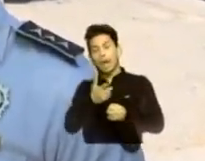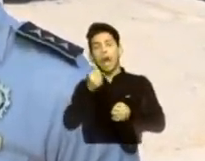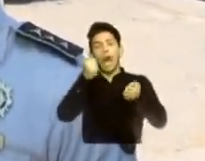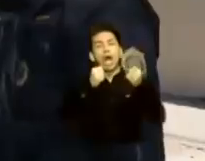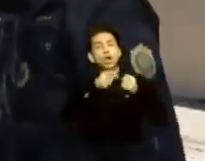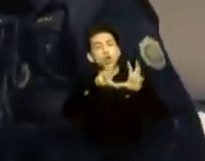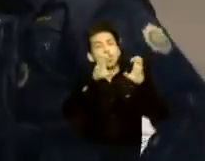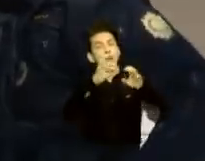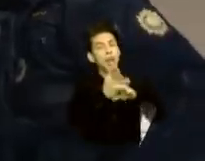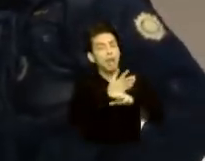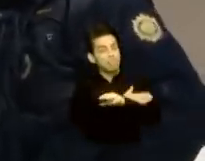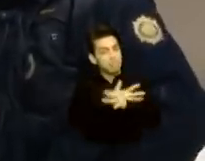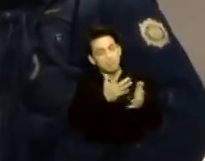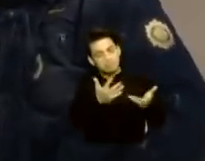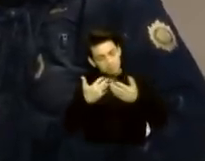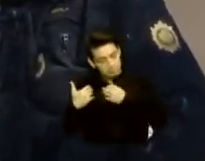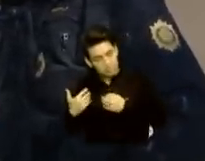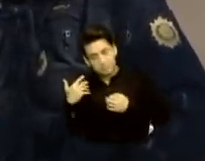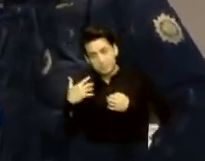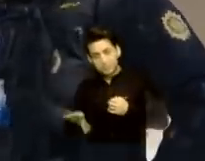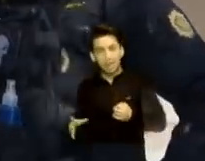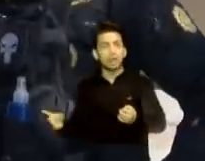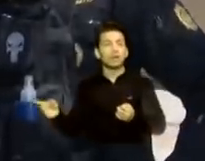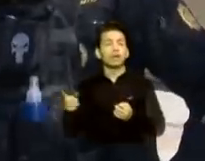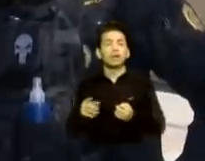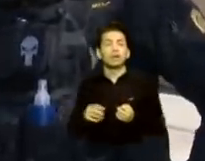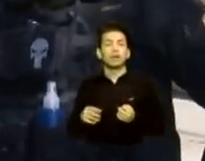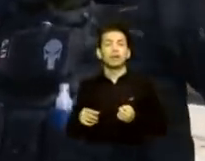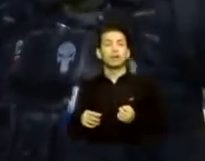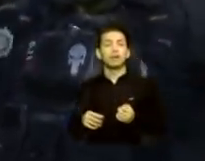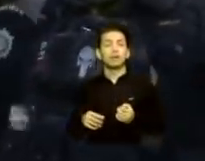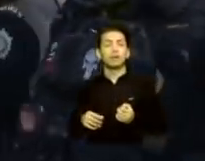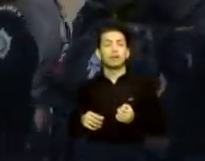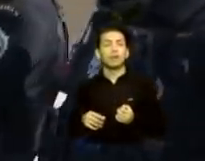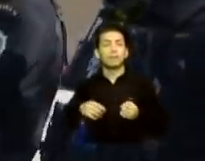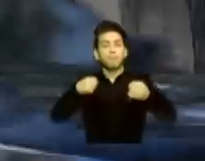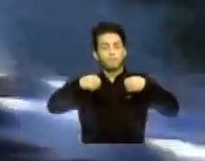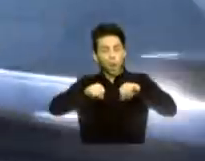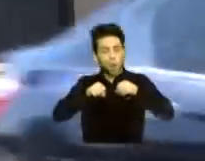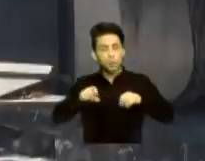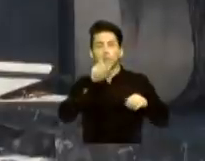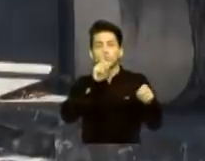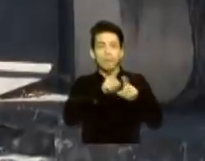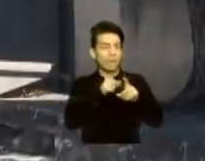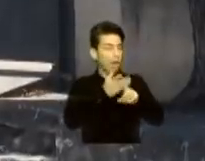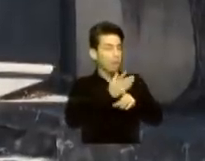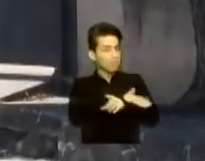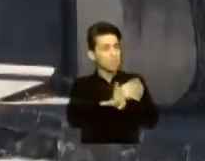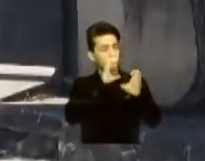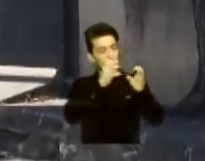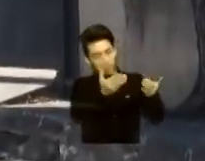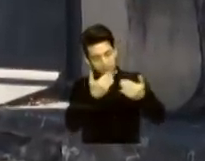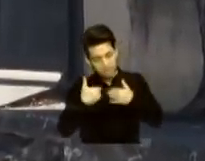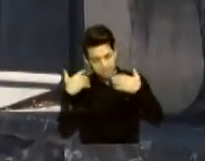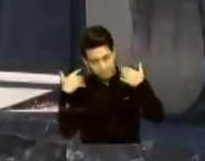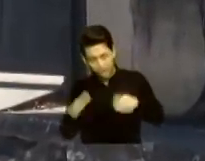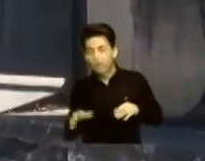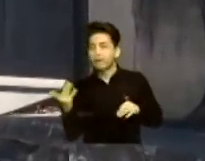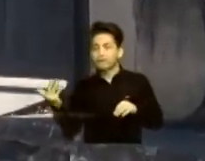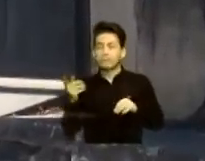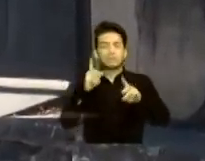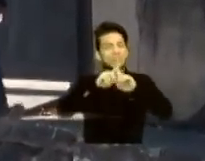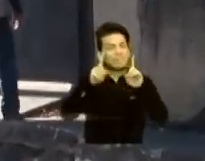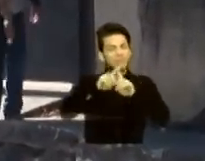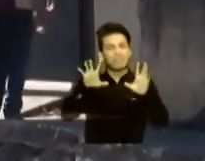y también vehículos de cuatro ruedas que tienen reporte de robo, al igual se tiene información sobre distintas actividades que se han logrado